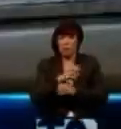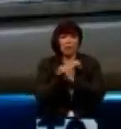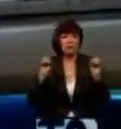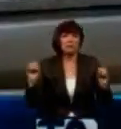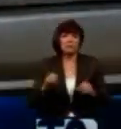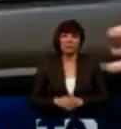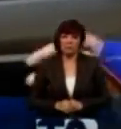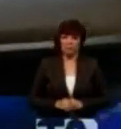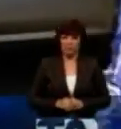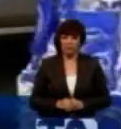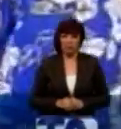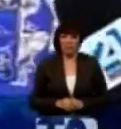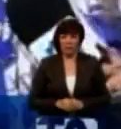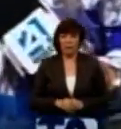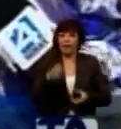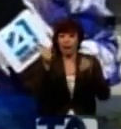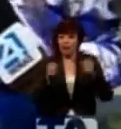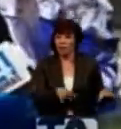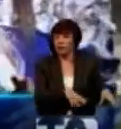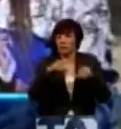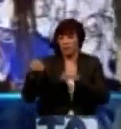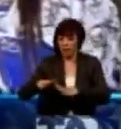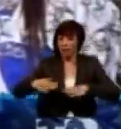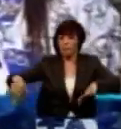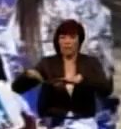él. Este vehículo va a ser trasladado hasta los patios de la PJ